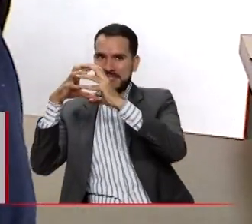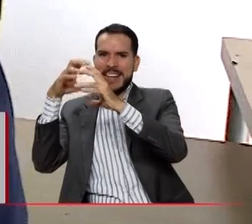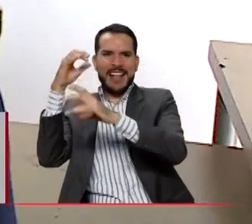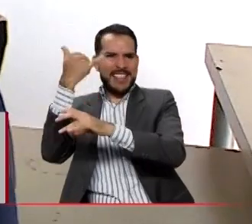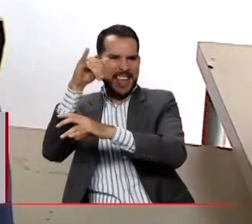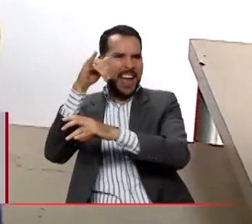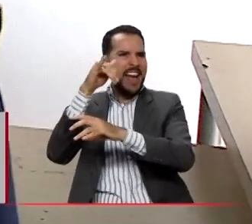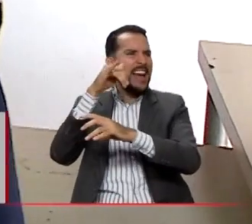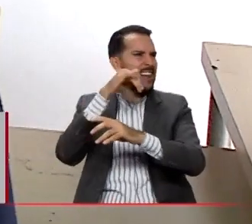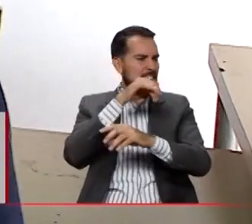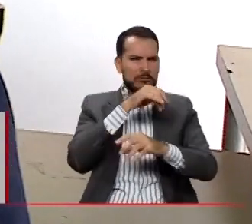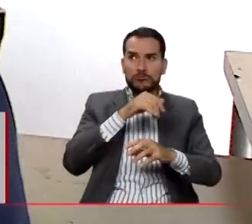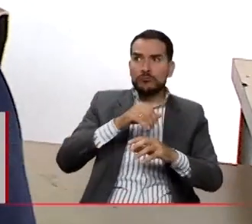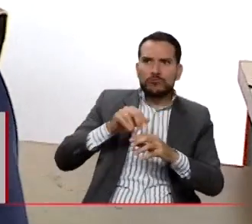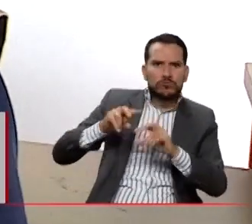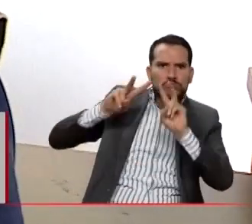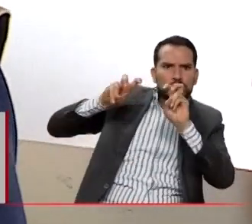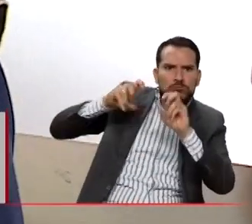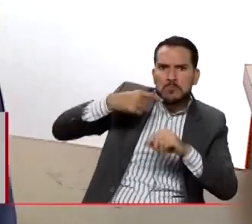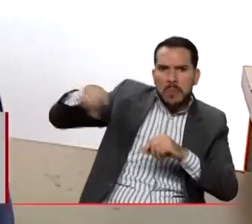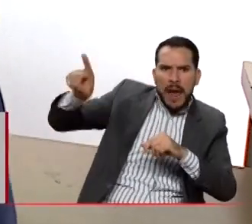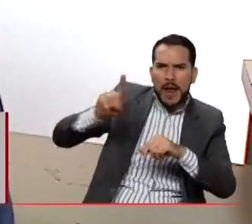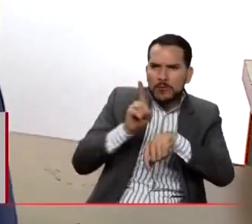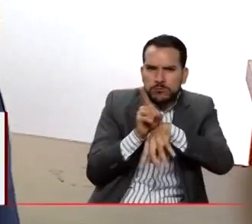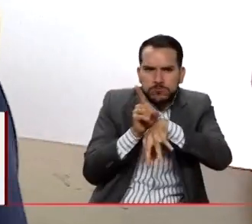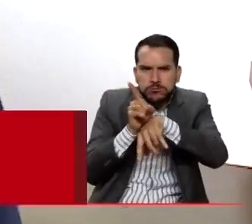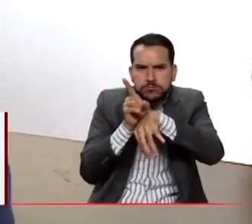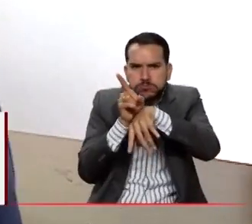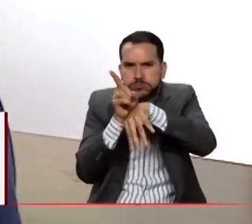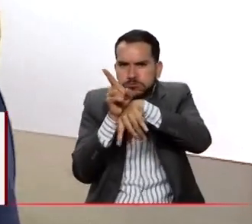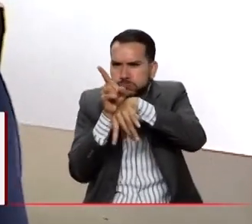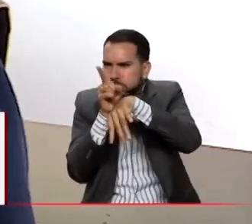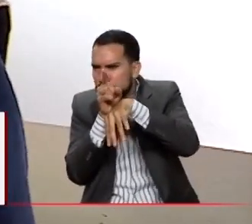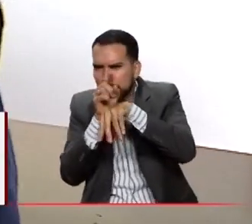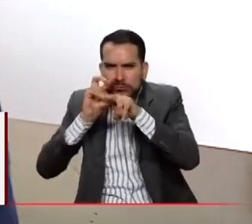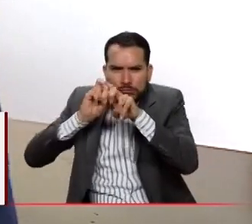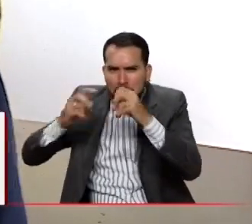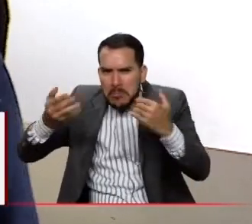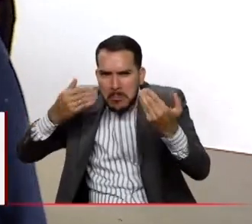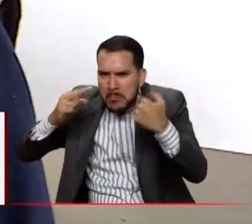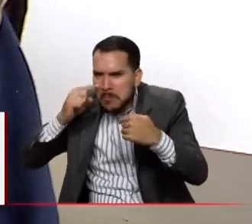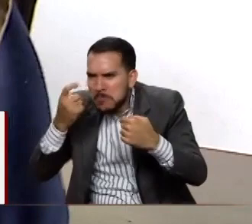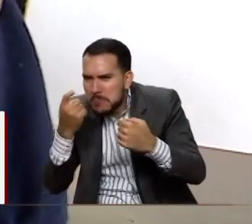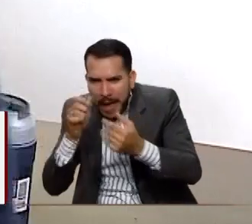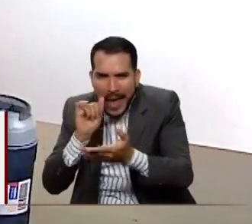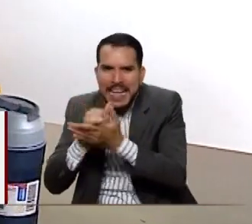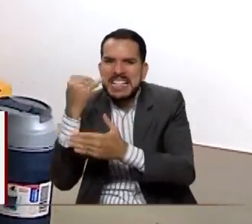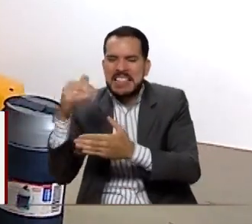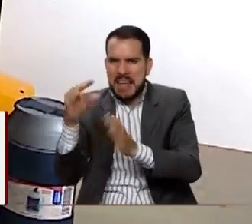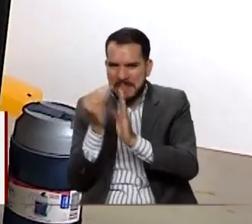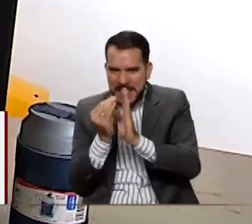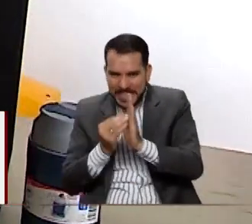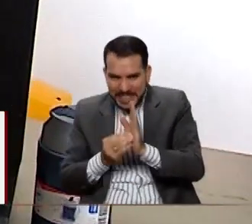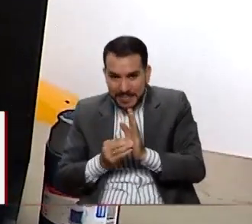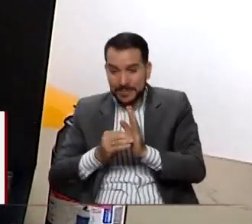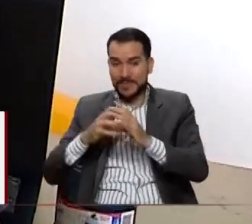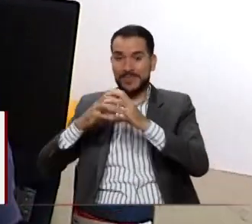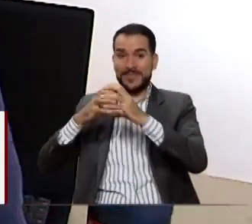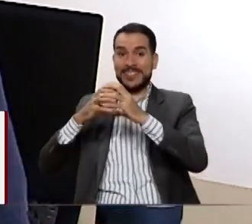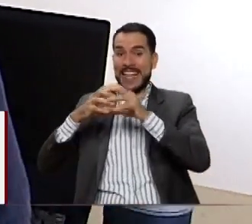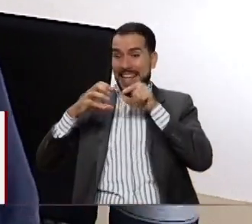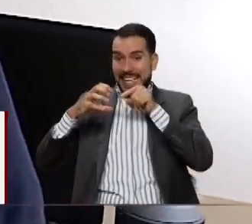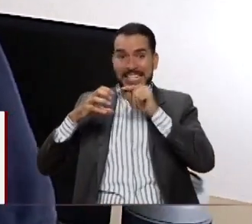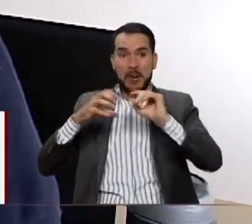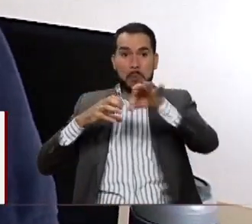bastantes expediciones hacia Marte eh Y tiene dos lunas que son las más pequeñas del sistema solar una llamada fobos y la